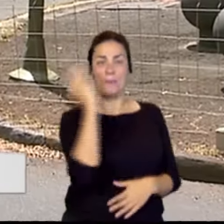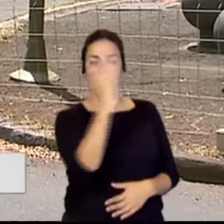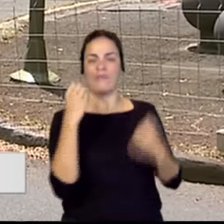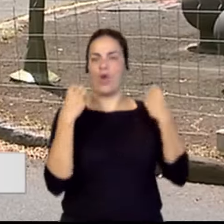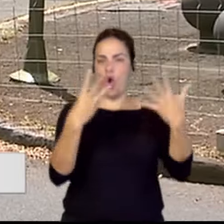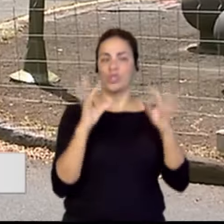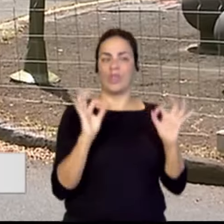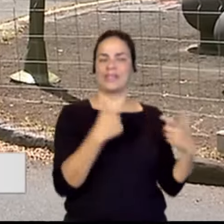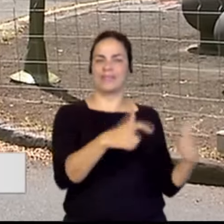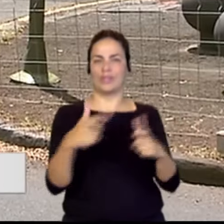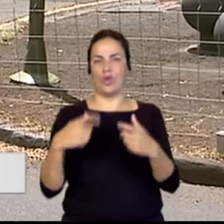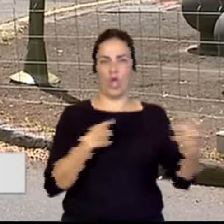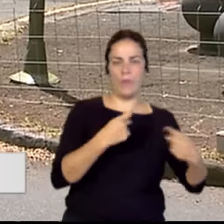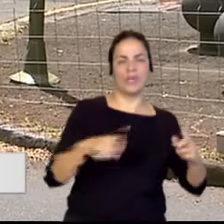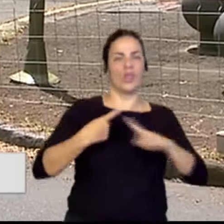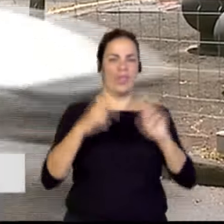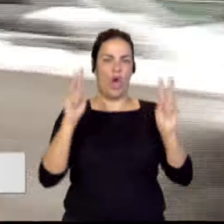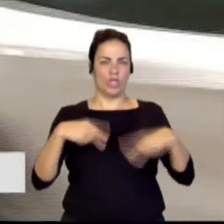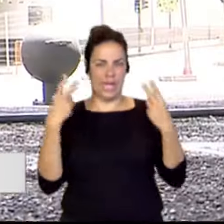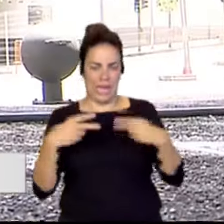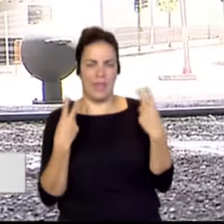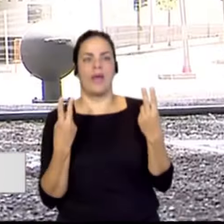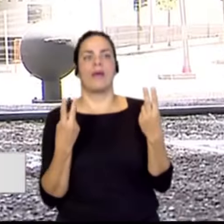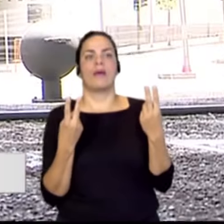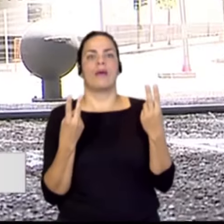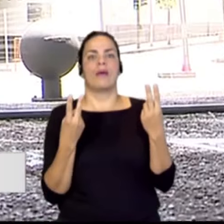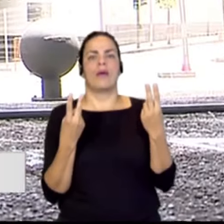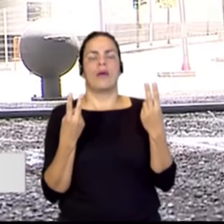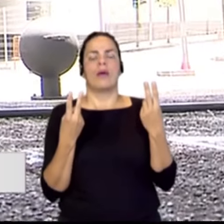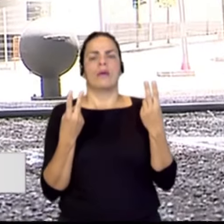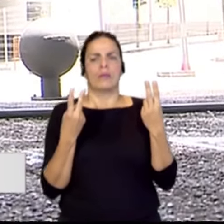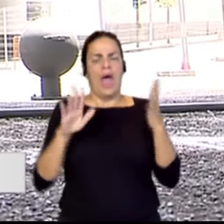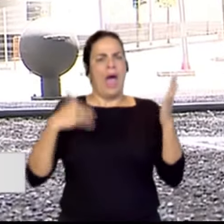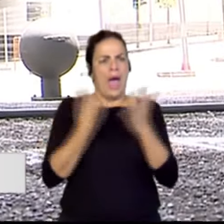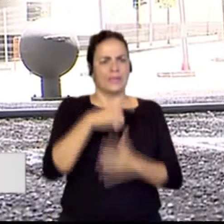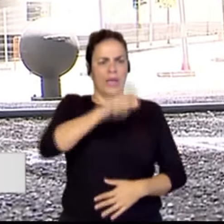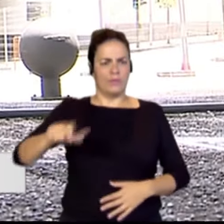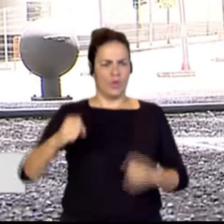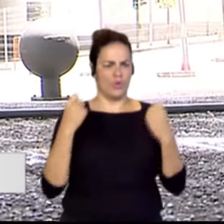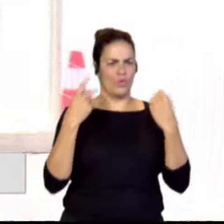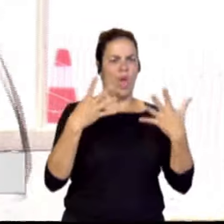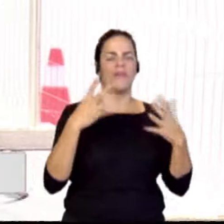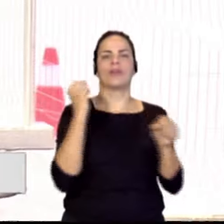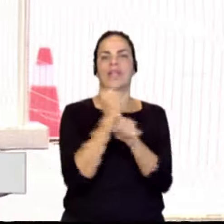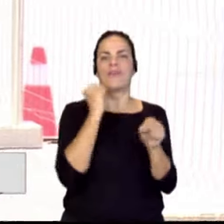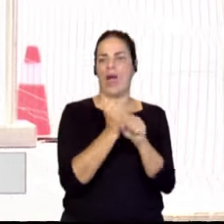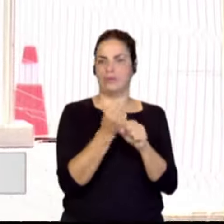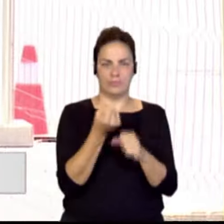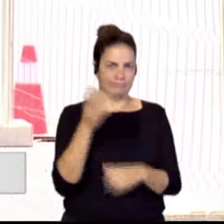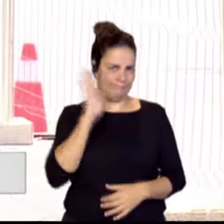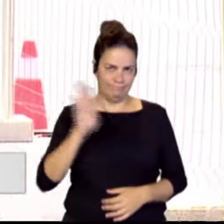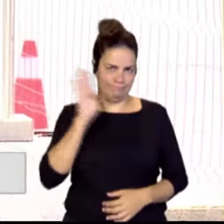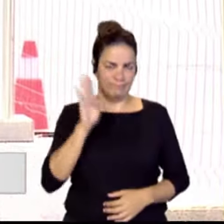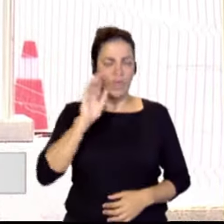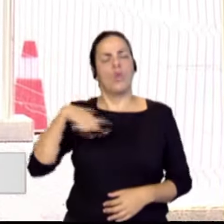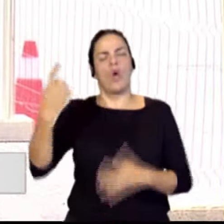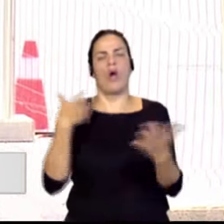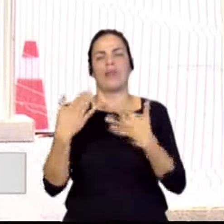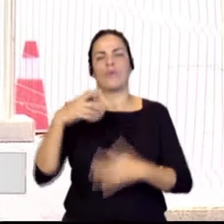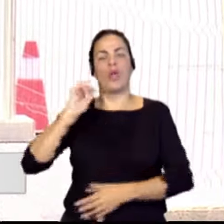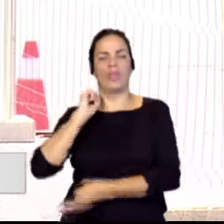sectores del comercio y de la hostelería hasta nueve personas estaban trabajando de manera irregular después lo vemos con el director territorial de